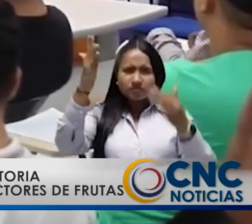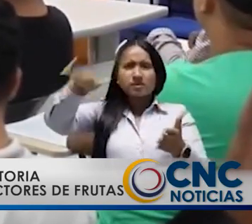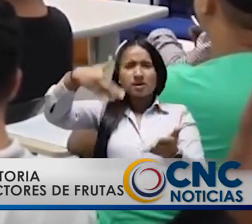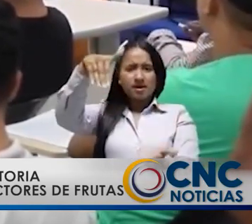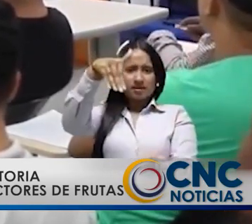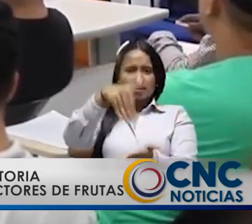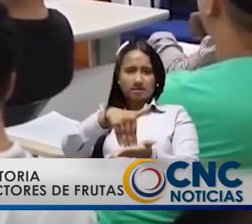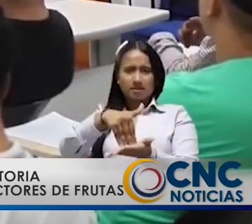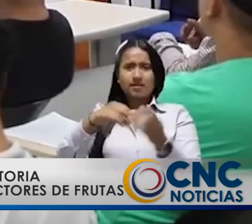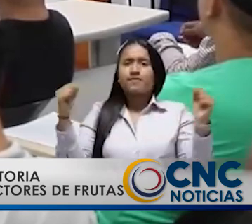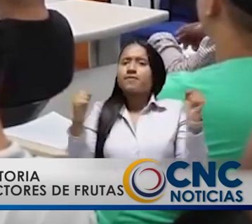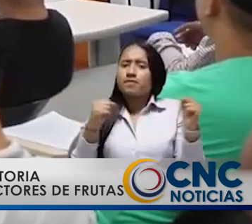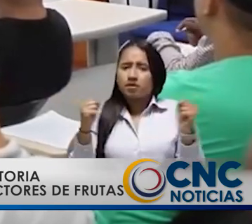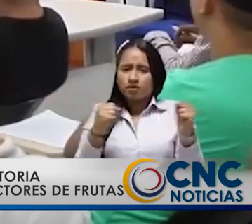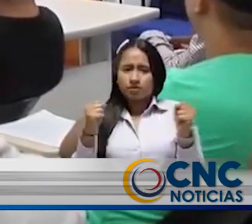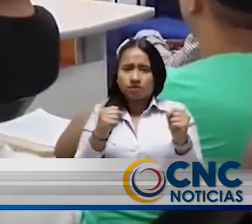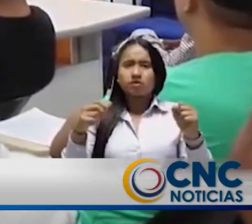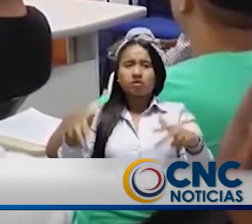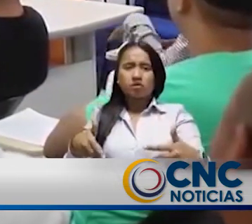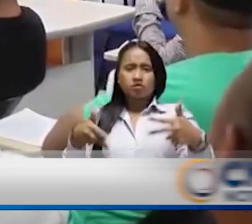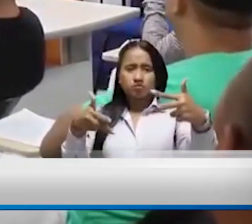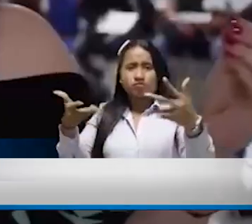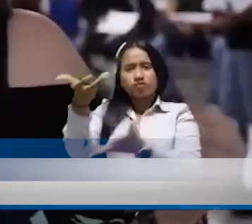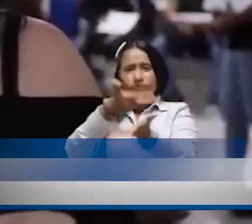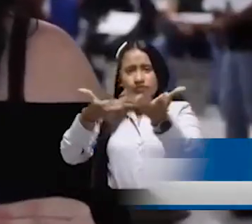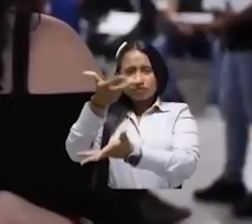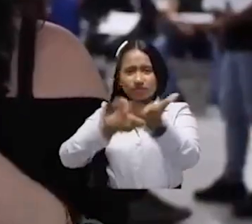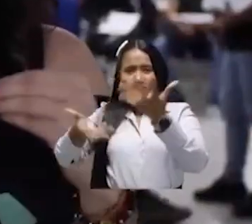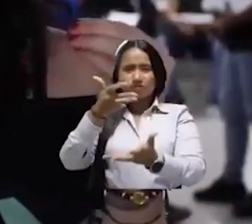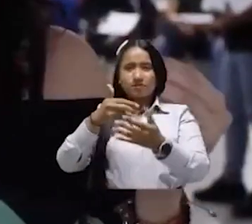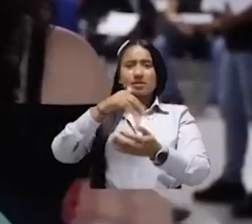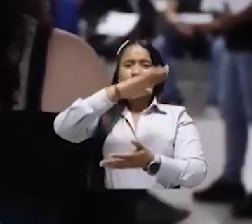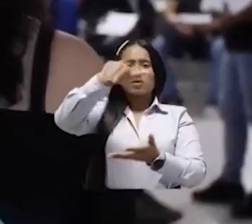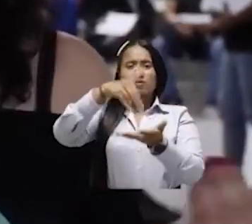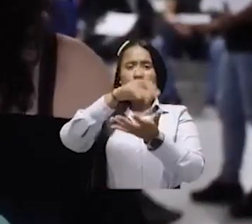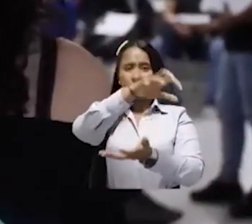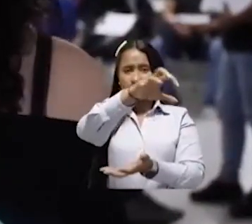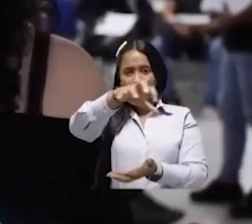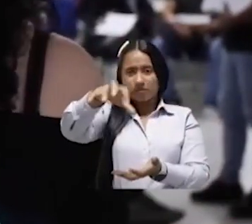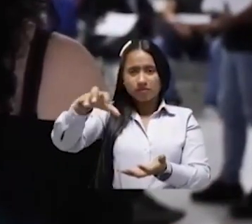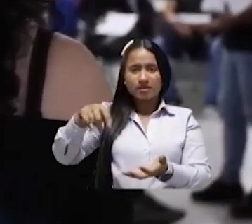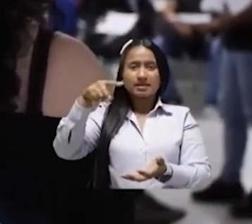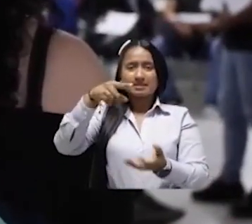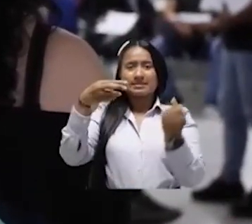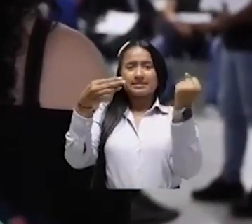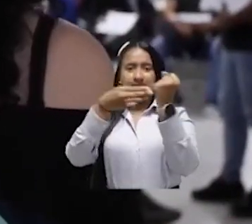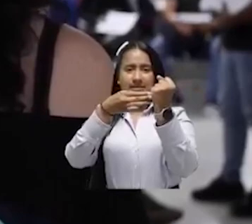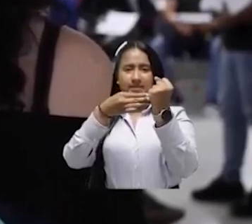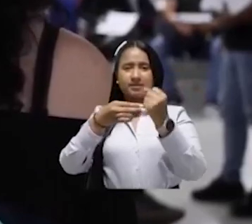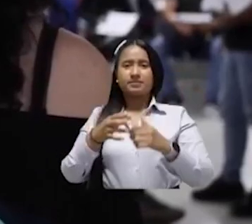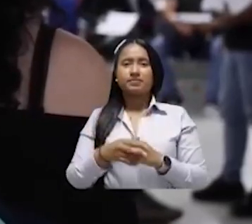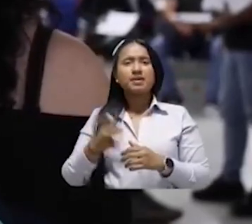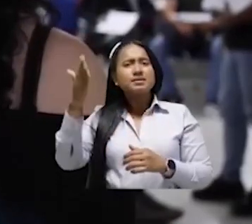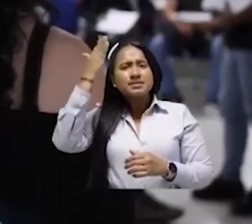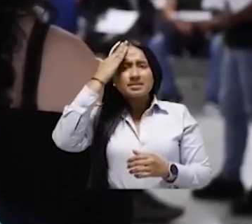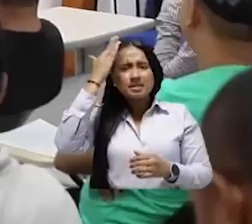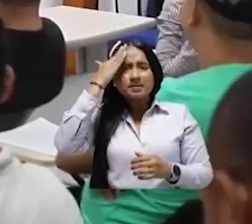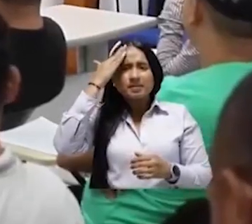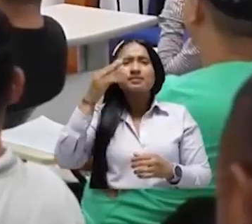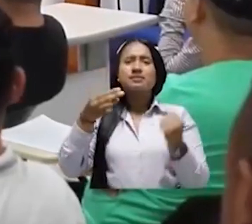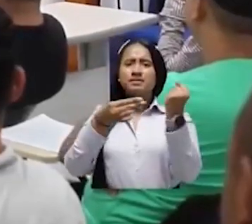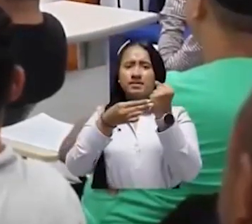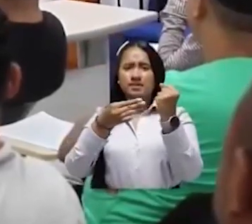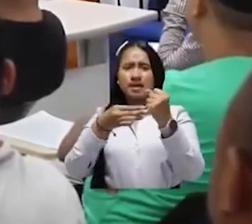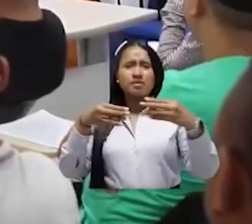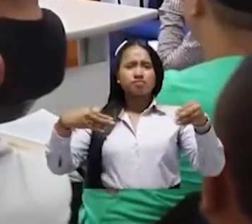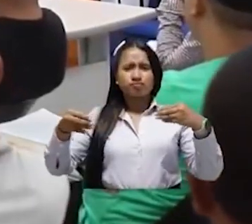el SEGA Bogotá, que es la sede central, y de allí pues hemos ido contactando con las distintas sedes del SENA. El